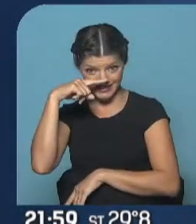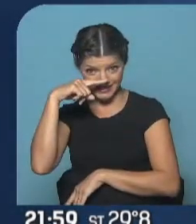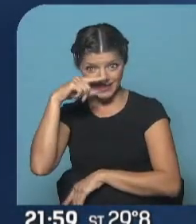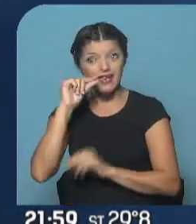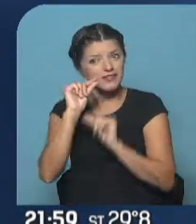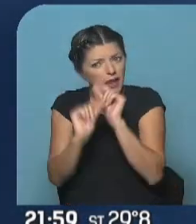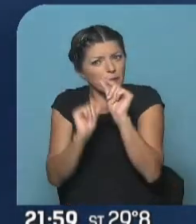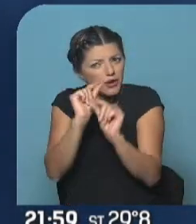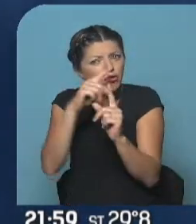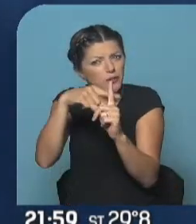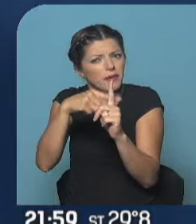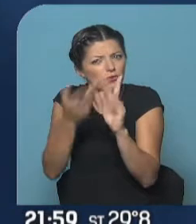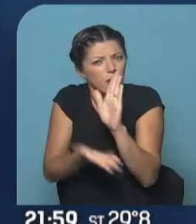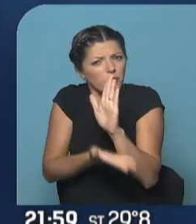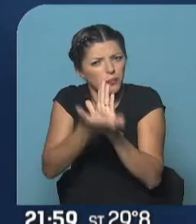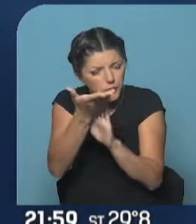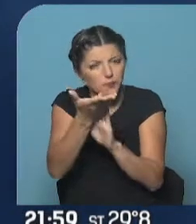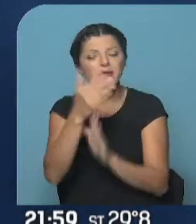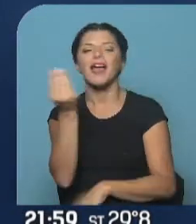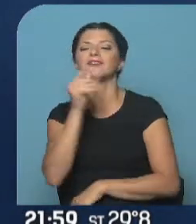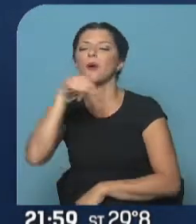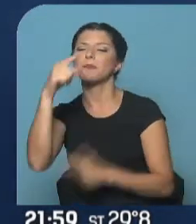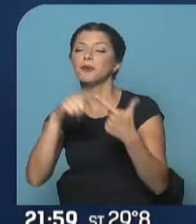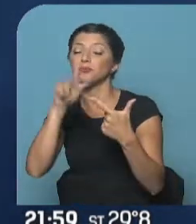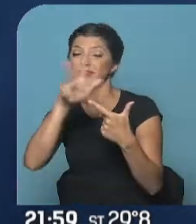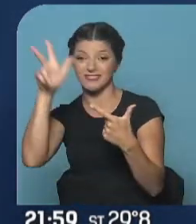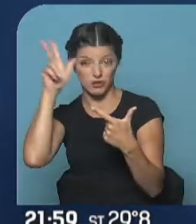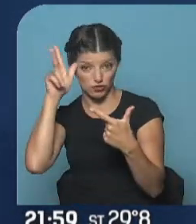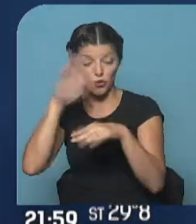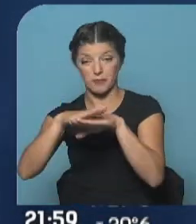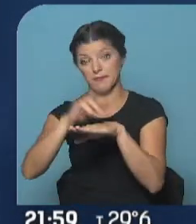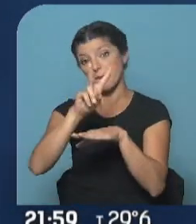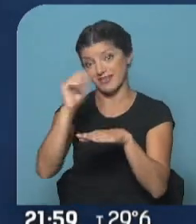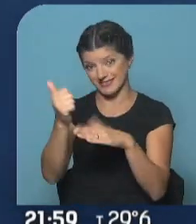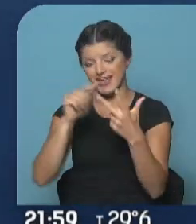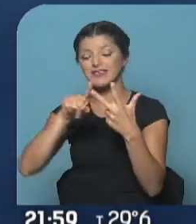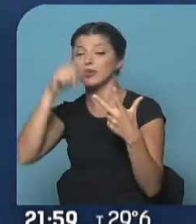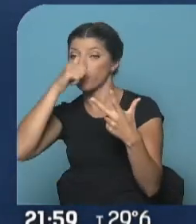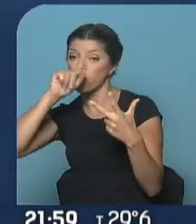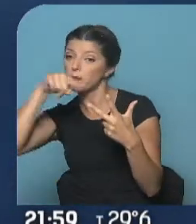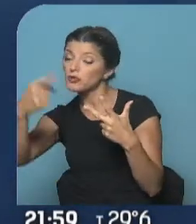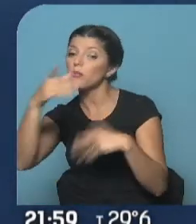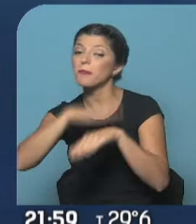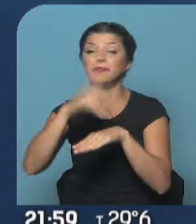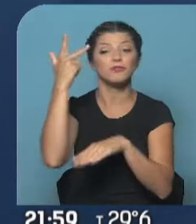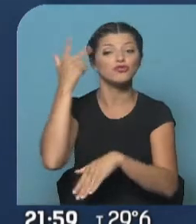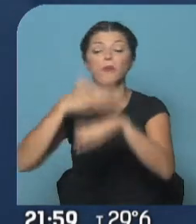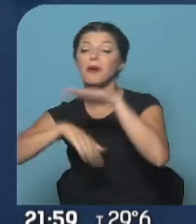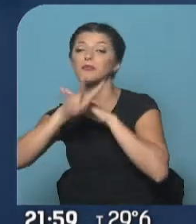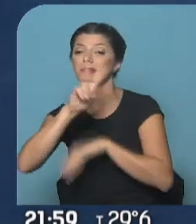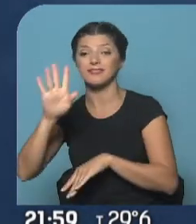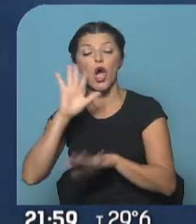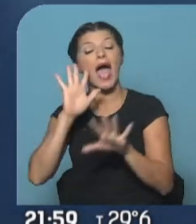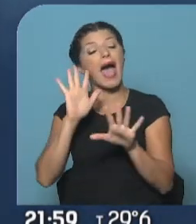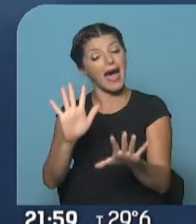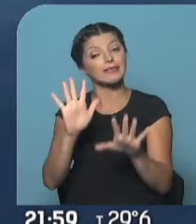poquito subiendo la temperatura. 38 la máxima del sábado, 26 la mínima. Y el domingo, 18 la mínima, 25 la máxima. Pero atención,